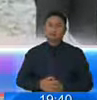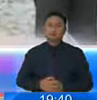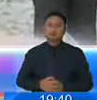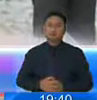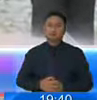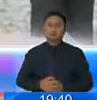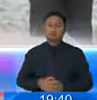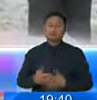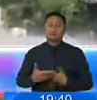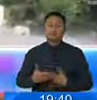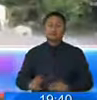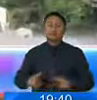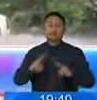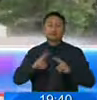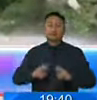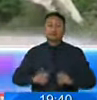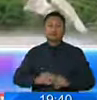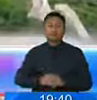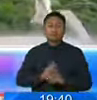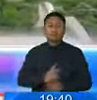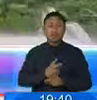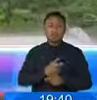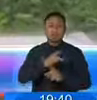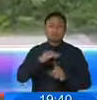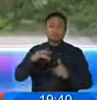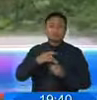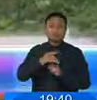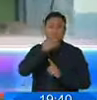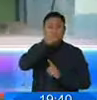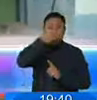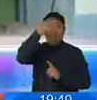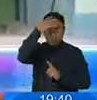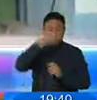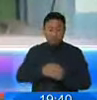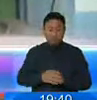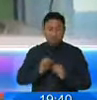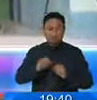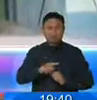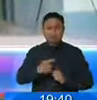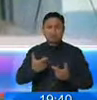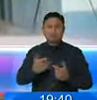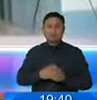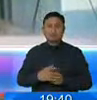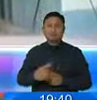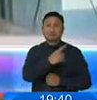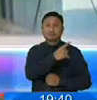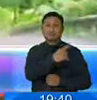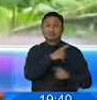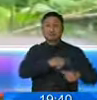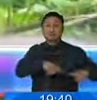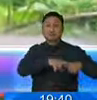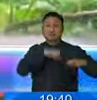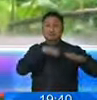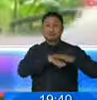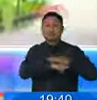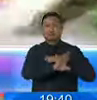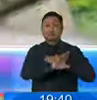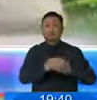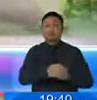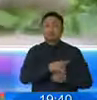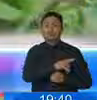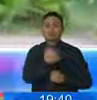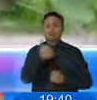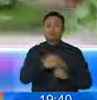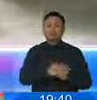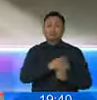Trabajos de investigación de la Unidad de Protección del Medio Ambiente de Santo Domingo permitieron el allanamiento de este lugar, en el que se tenían